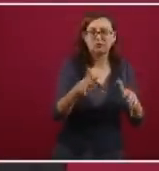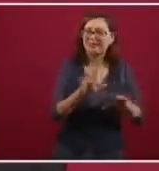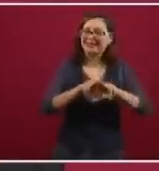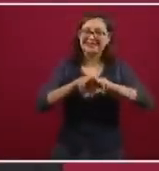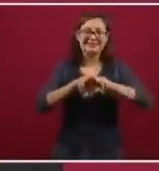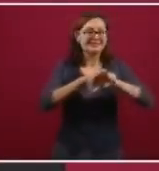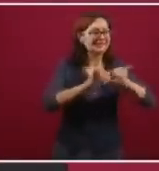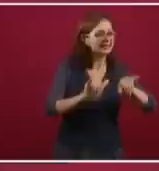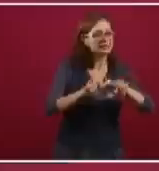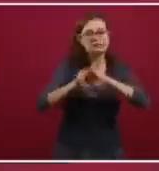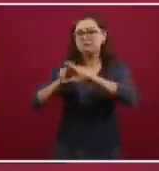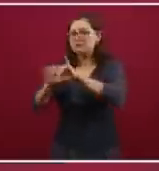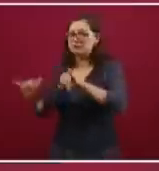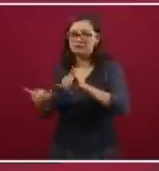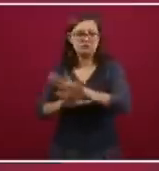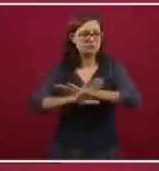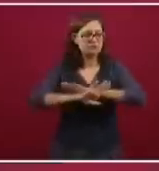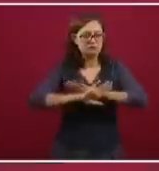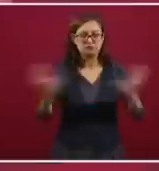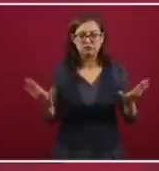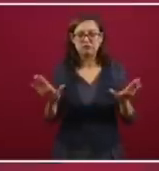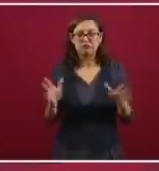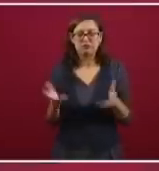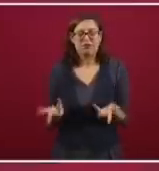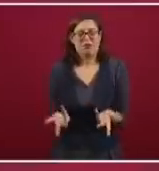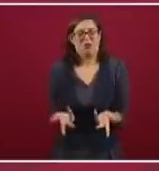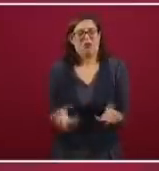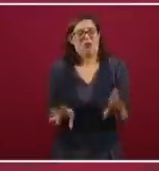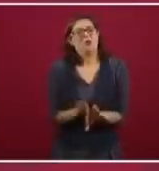¿Qué es eso de que se oponen